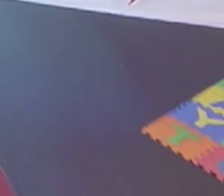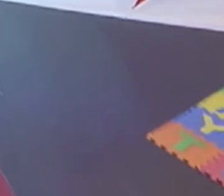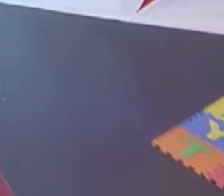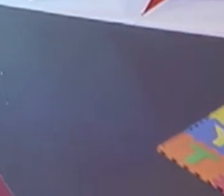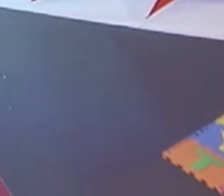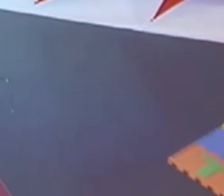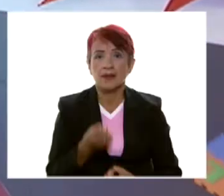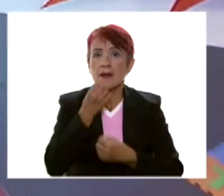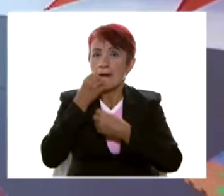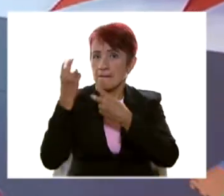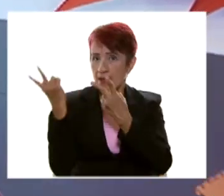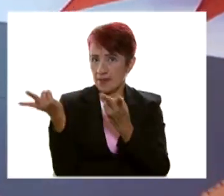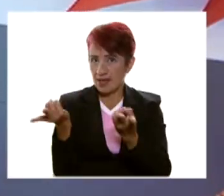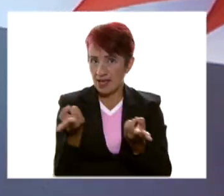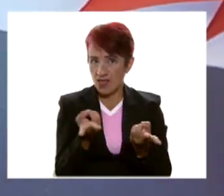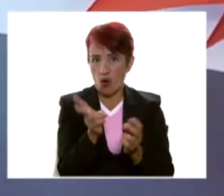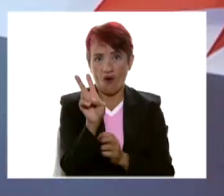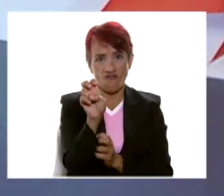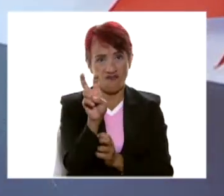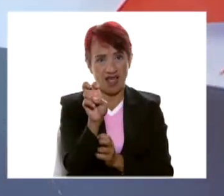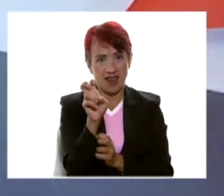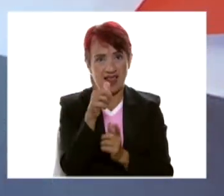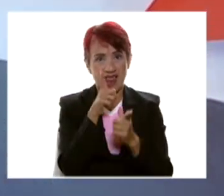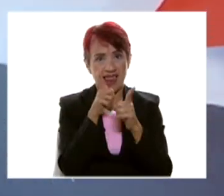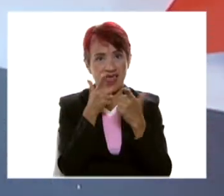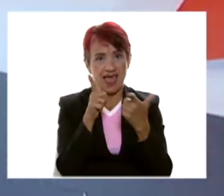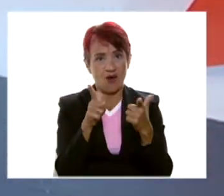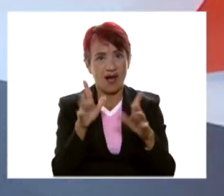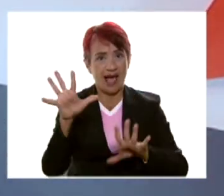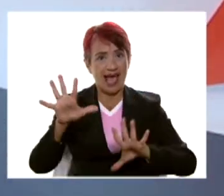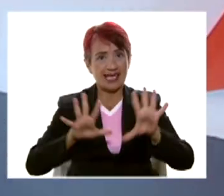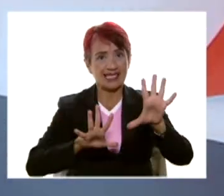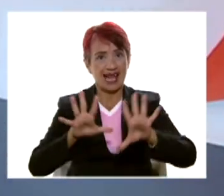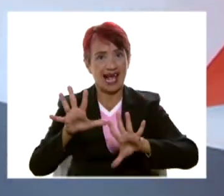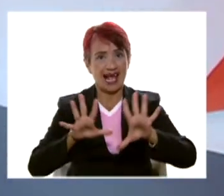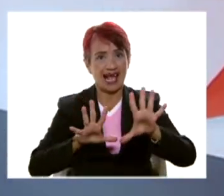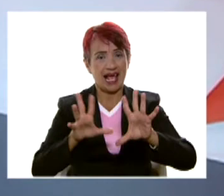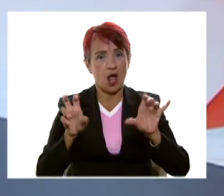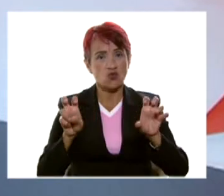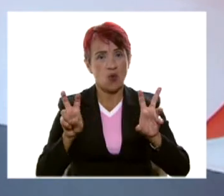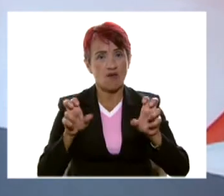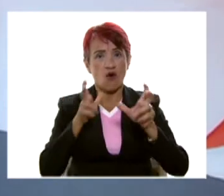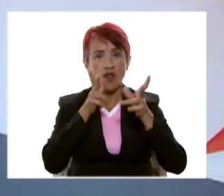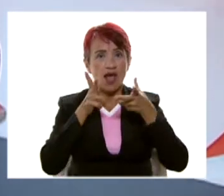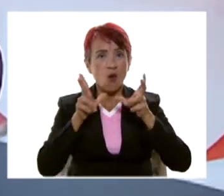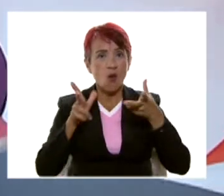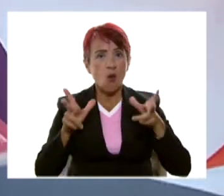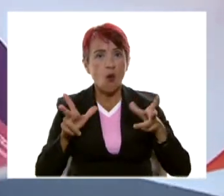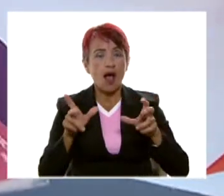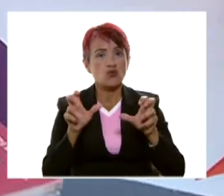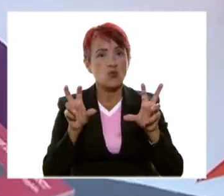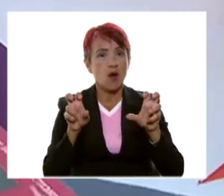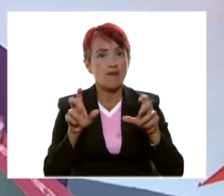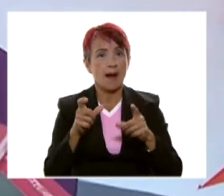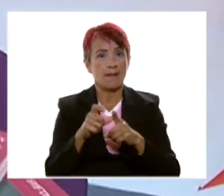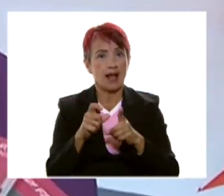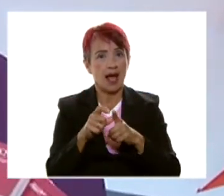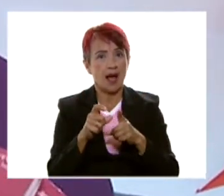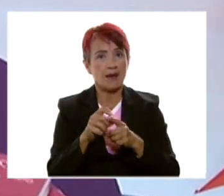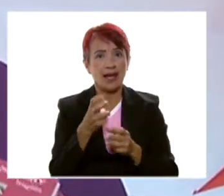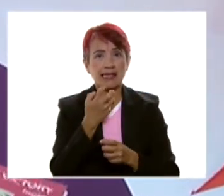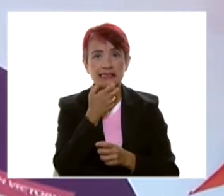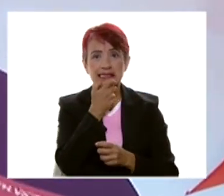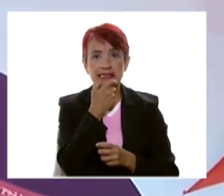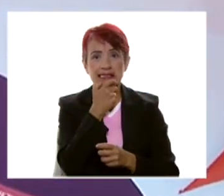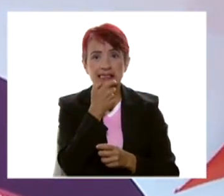Bienvenidos nuevamente a su Viernes Lengua Extranjera, de familiarizarnos con un nuevo lenguaje, de aprender nuevas palabras, nuevo vocabulario y lo